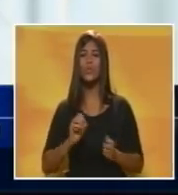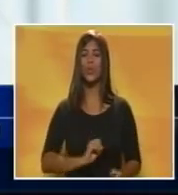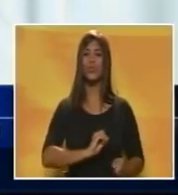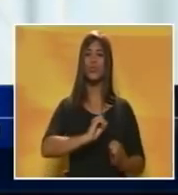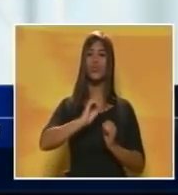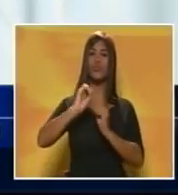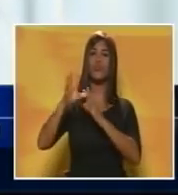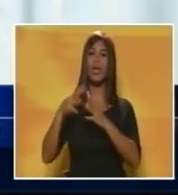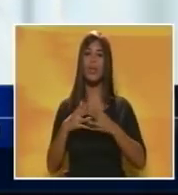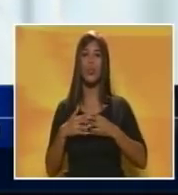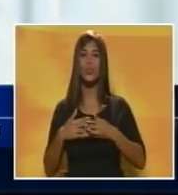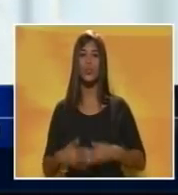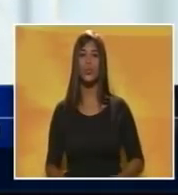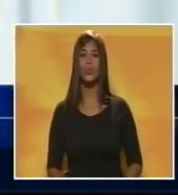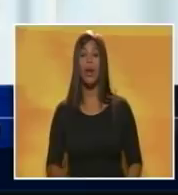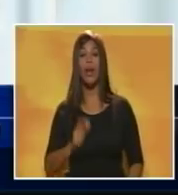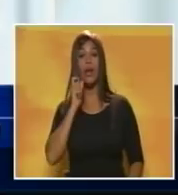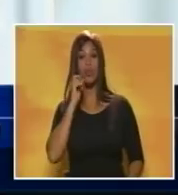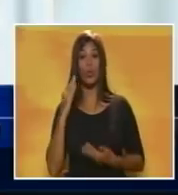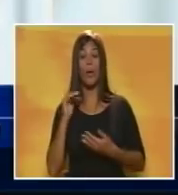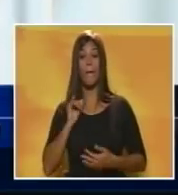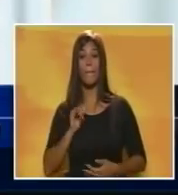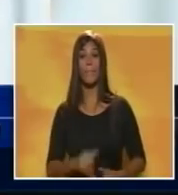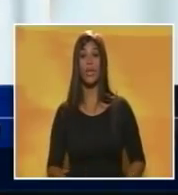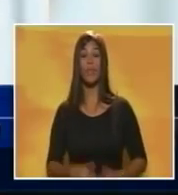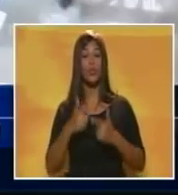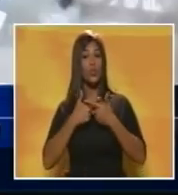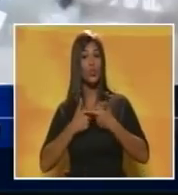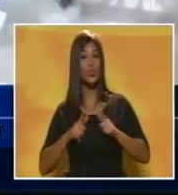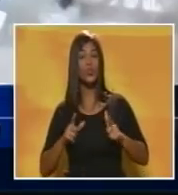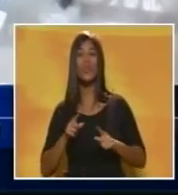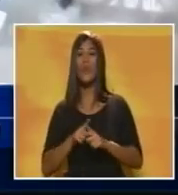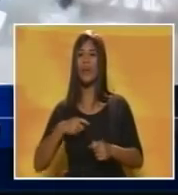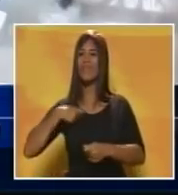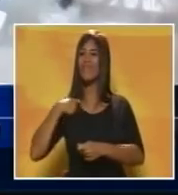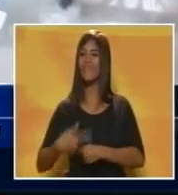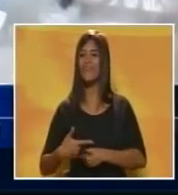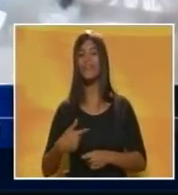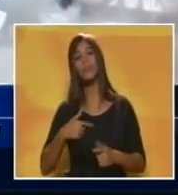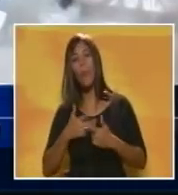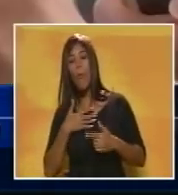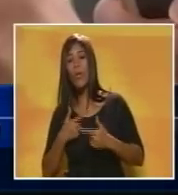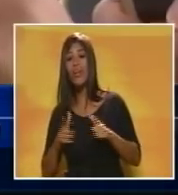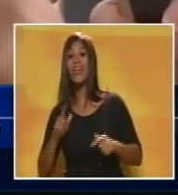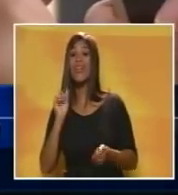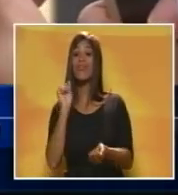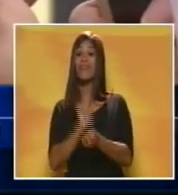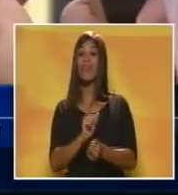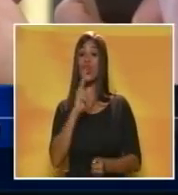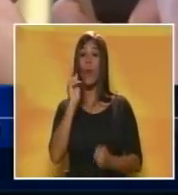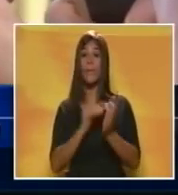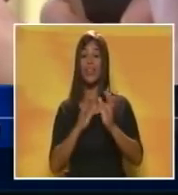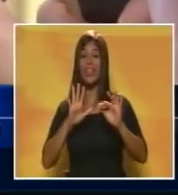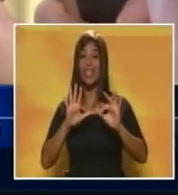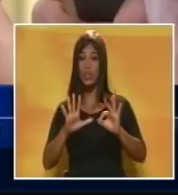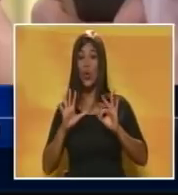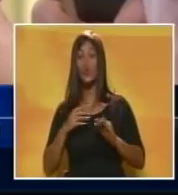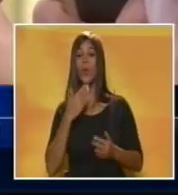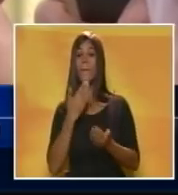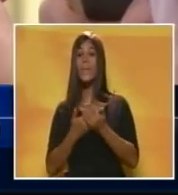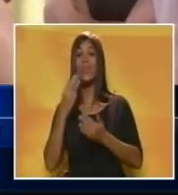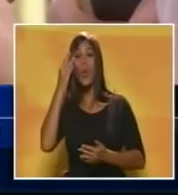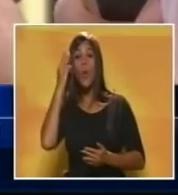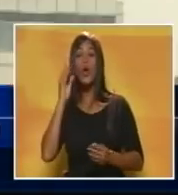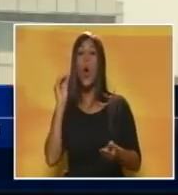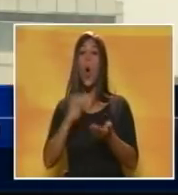extradición a Estados Unidos. Meng, quien se encuentra en libertad bajo fianza, fue arrestada en 2018 a petición de Washington, que ha solicitado